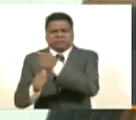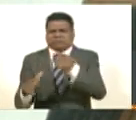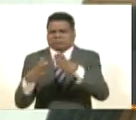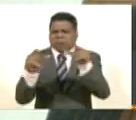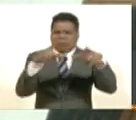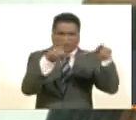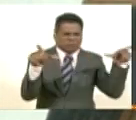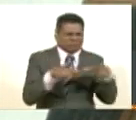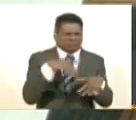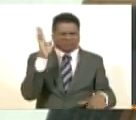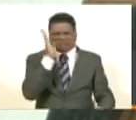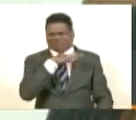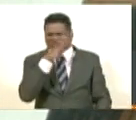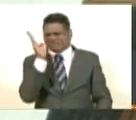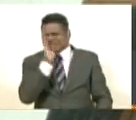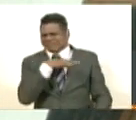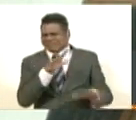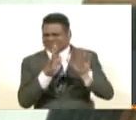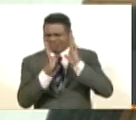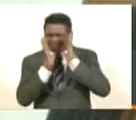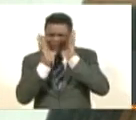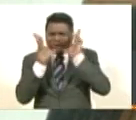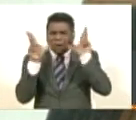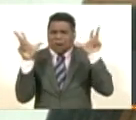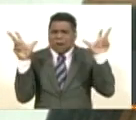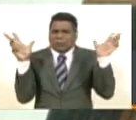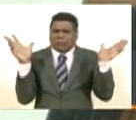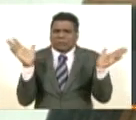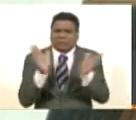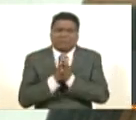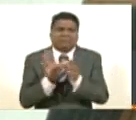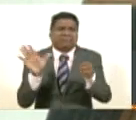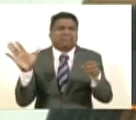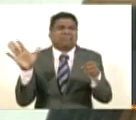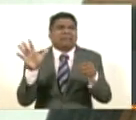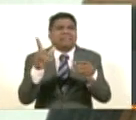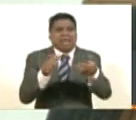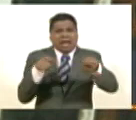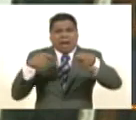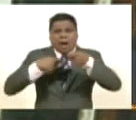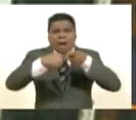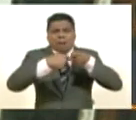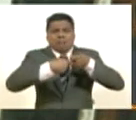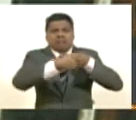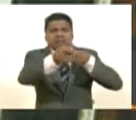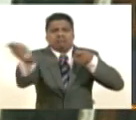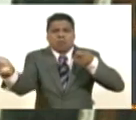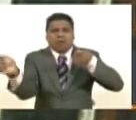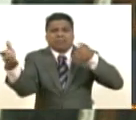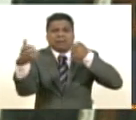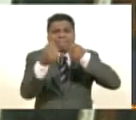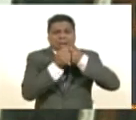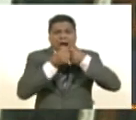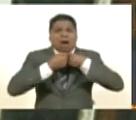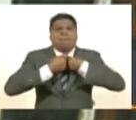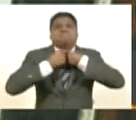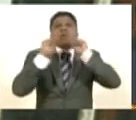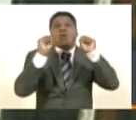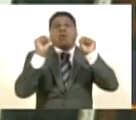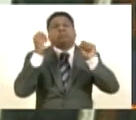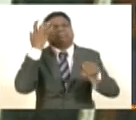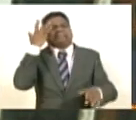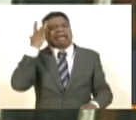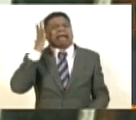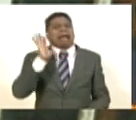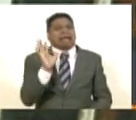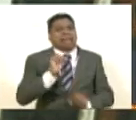en la puerta de la entrada de nuestra emisora un artefacto, posiblemente una bomba, un explosivo, el